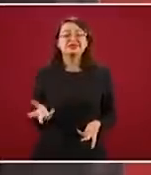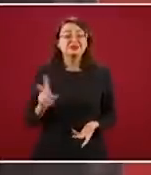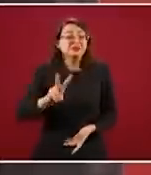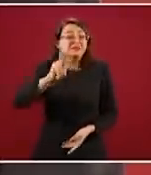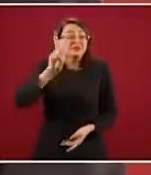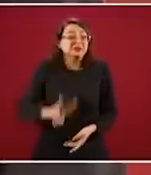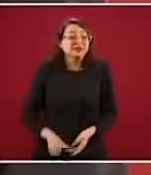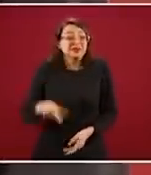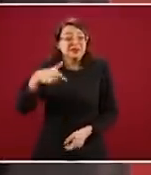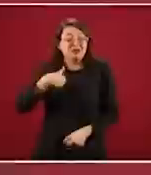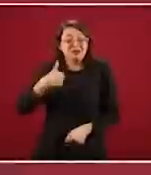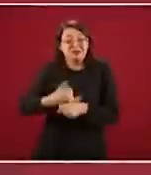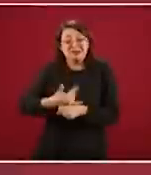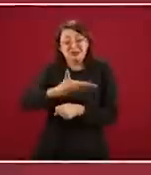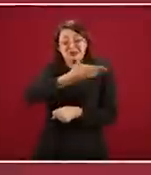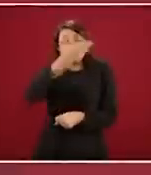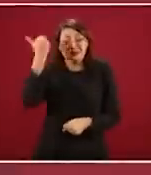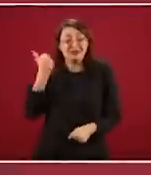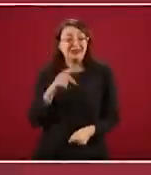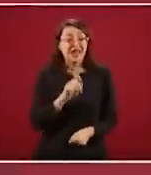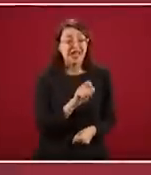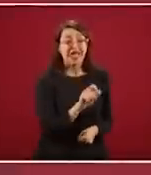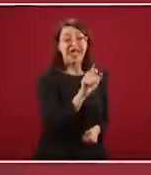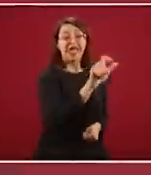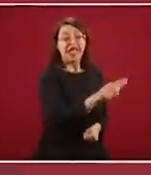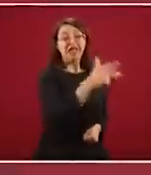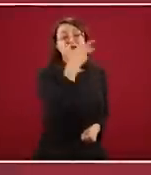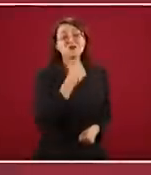sincera, que era